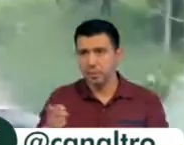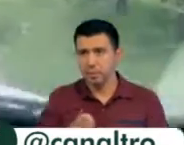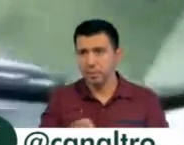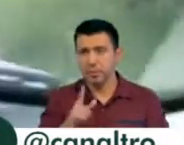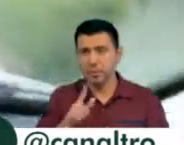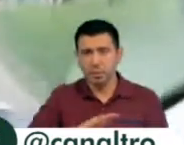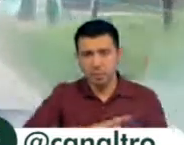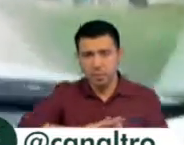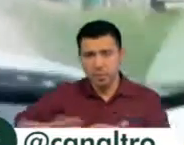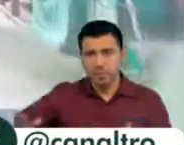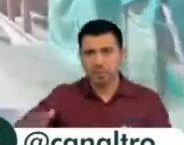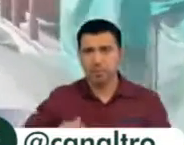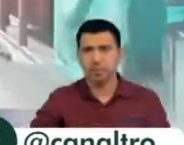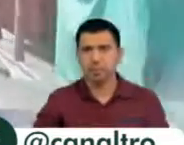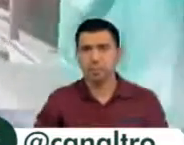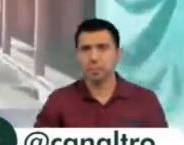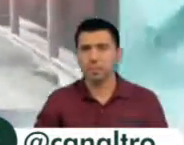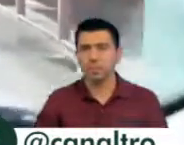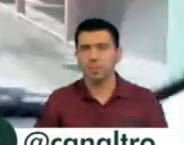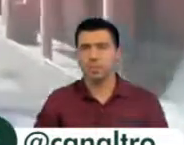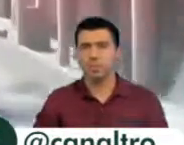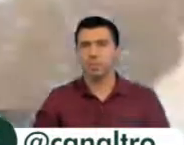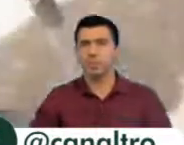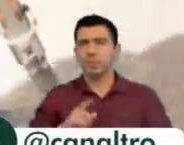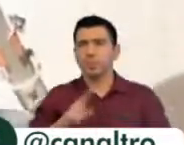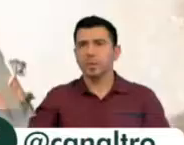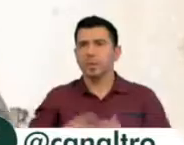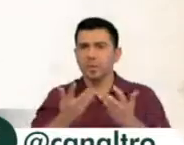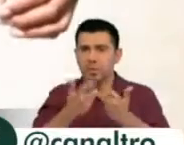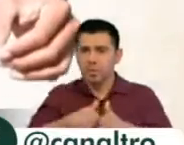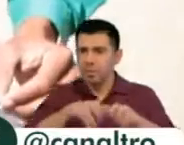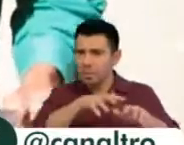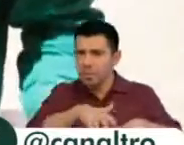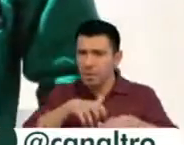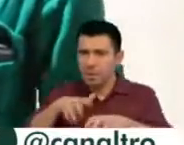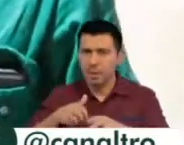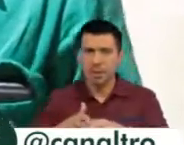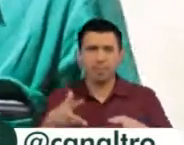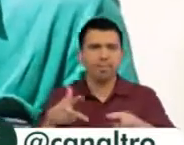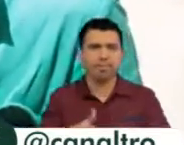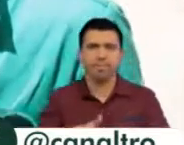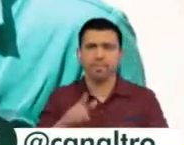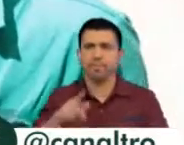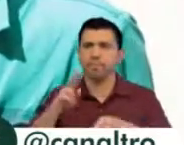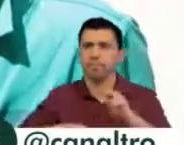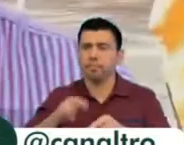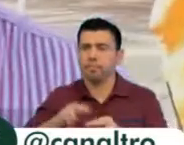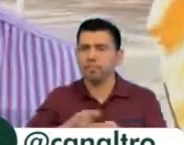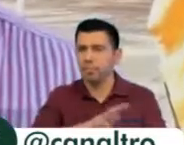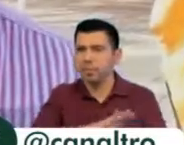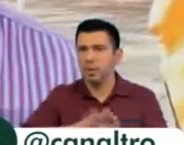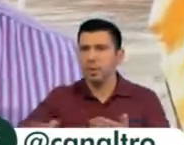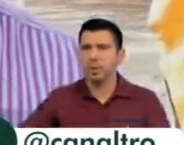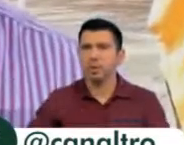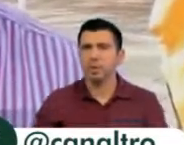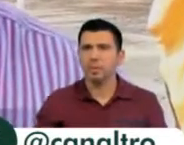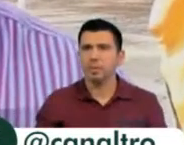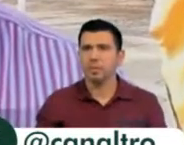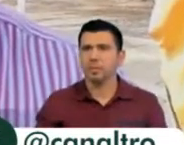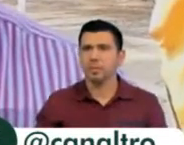pavimentación. Aspectos técnicos y la contratación de maquinaria y personal de la región frenan el desarrollo de esta obra. Nosotros no